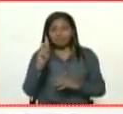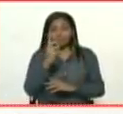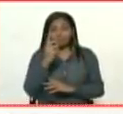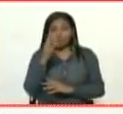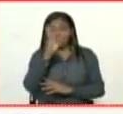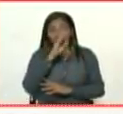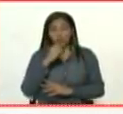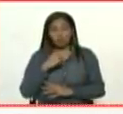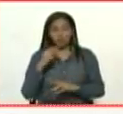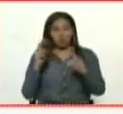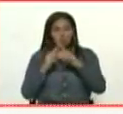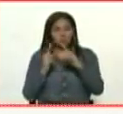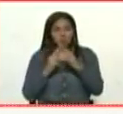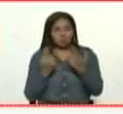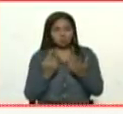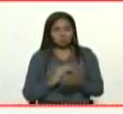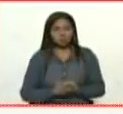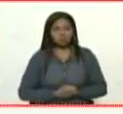conocí.